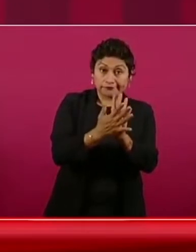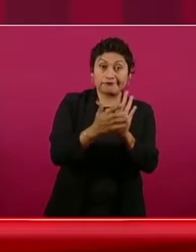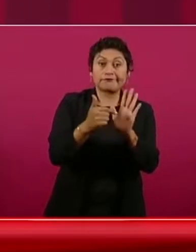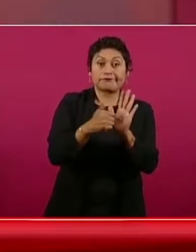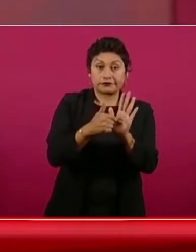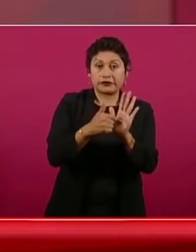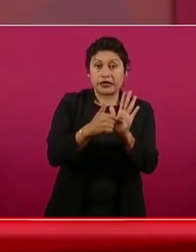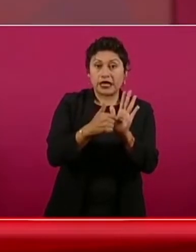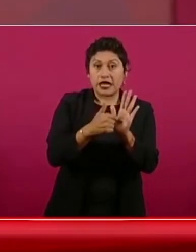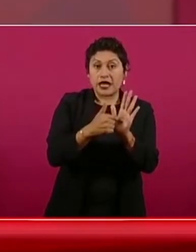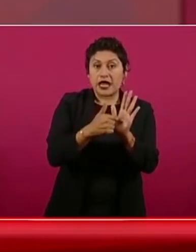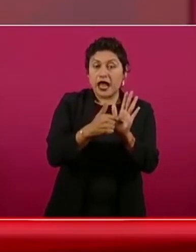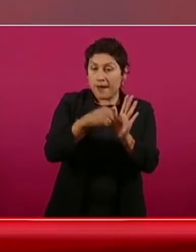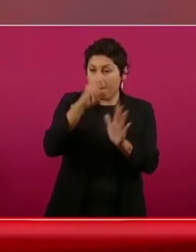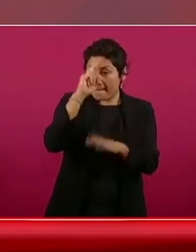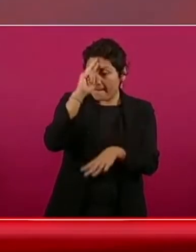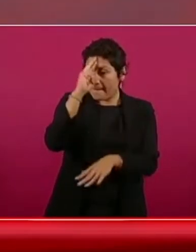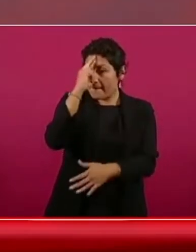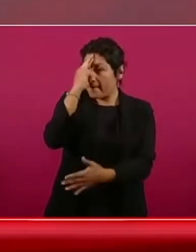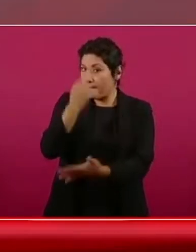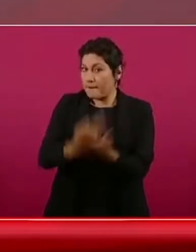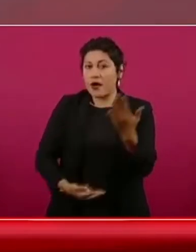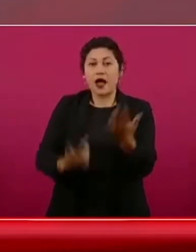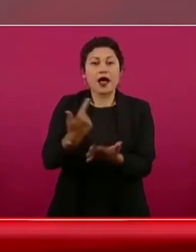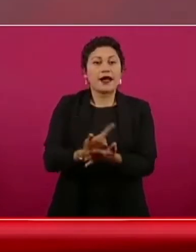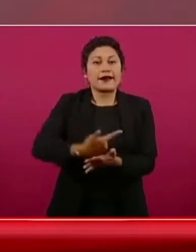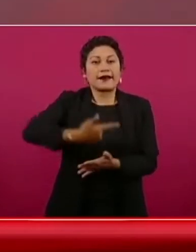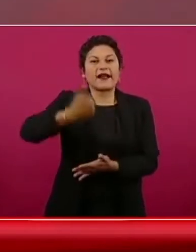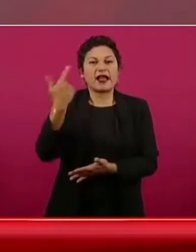la corrupción, que no lo era.